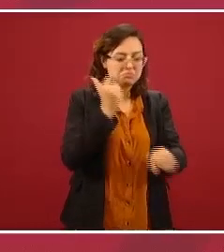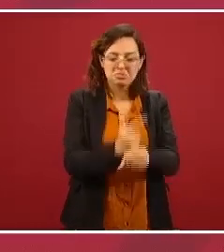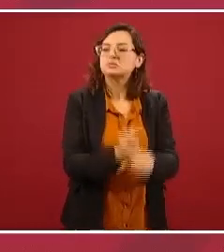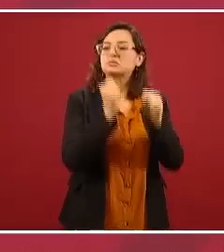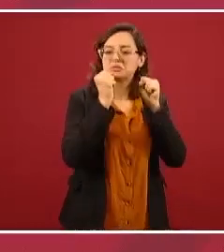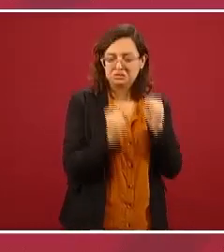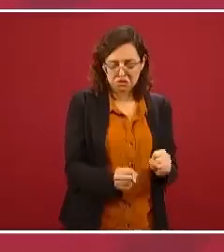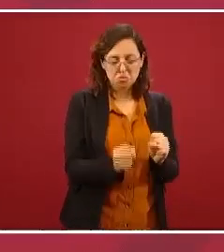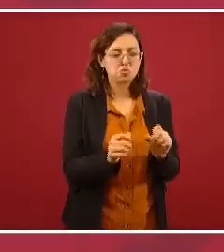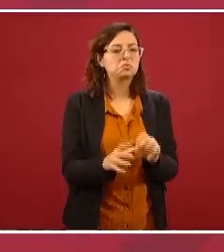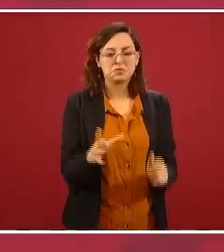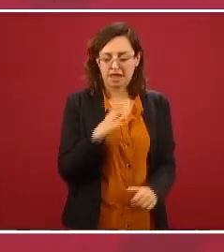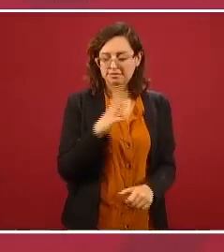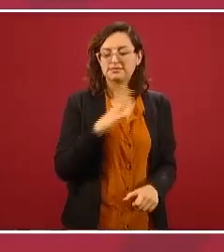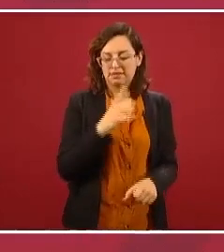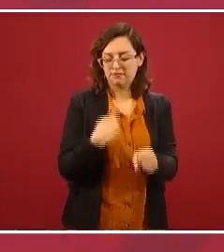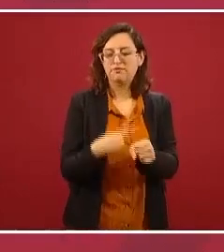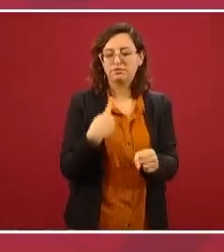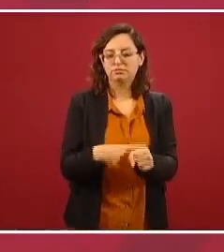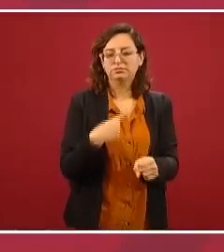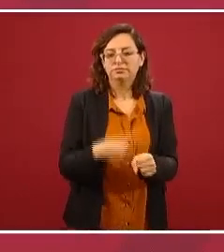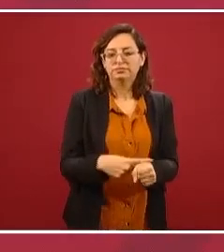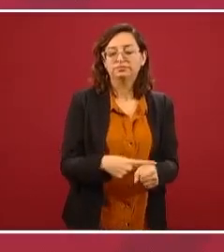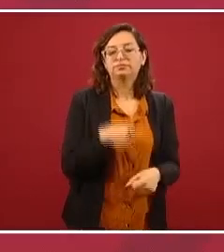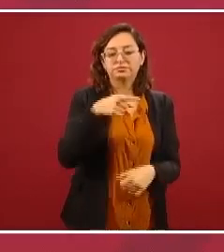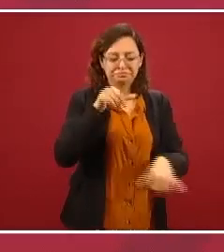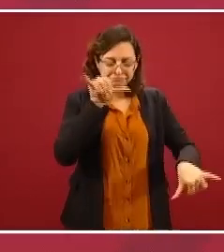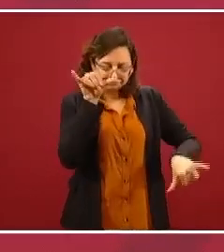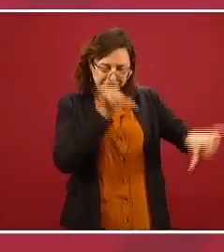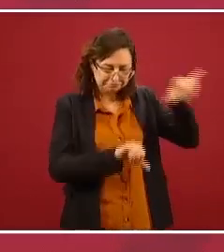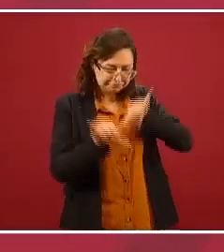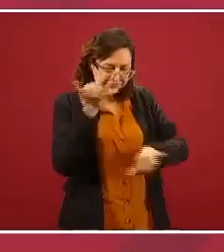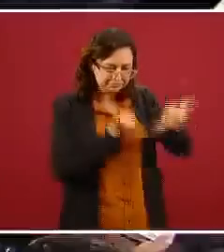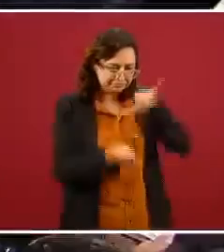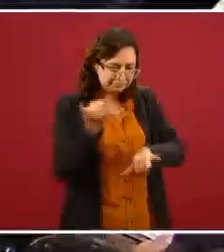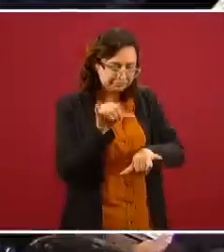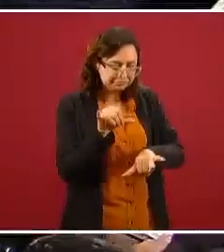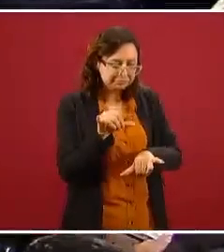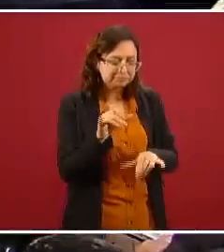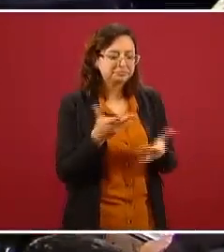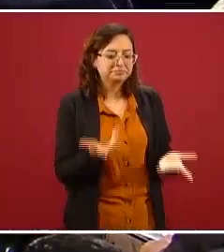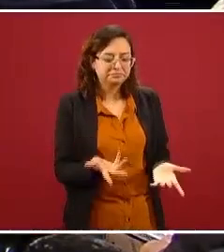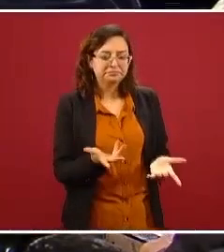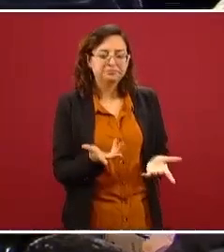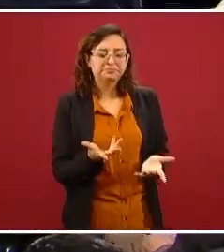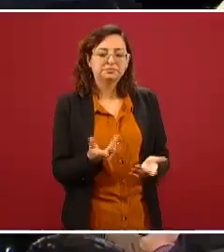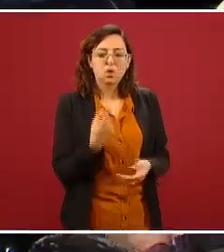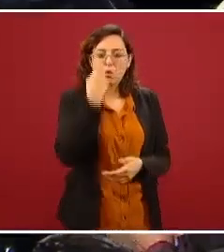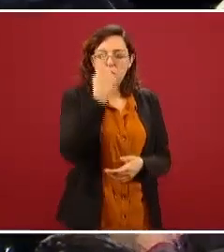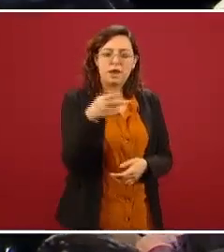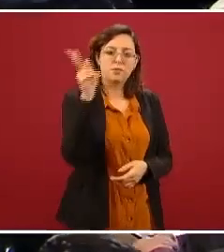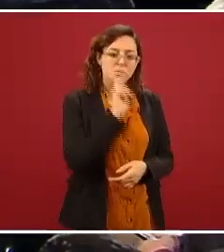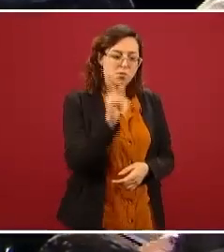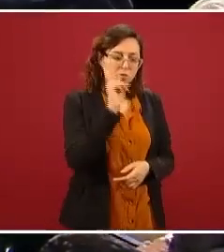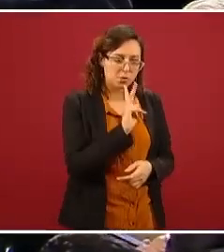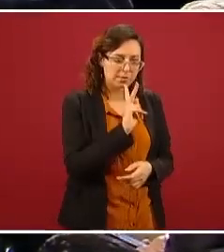nueva técnica diagnóstica, el Laboratorio Nacional de Referencia se mantiene como punto de control de calidad durante los primeros